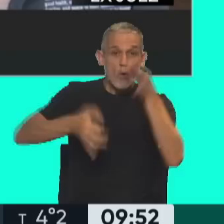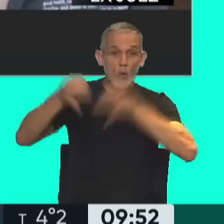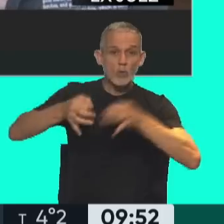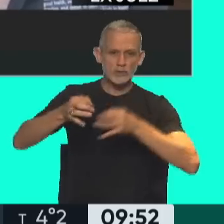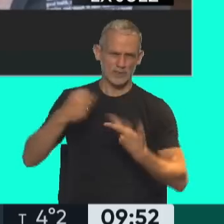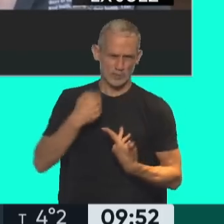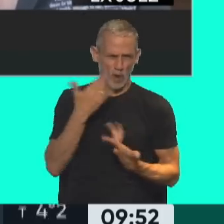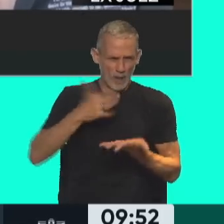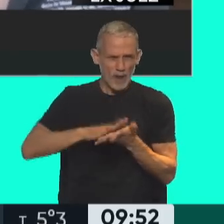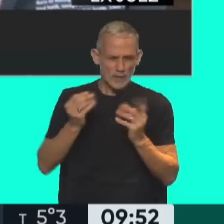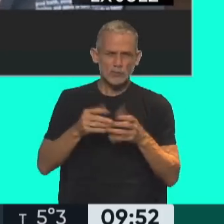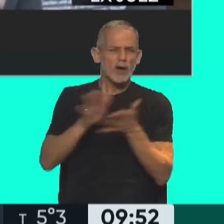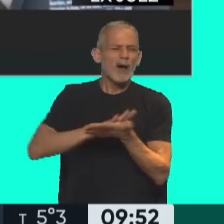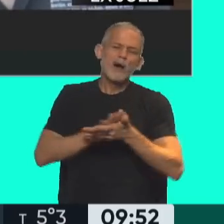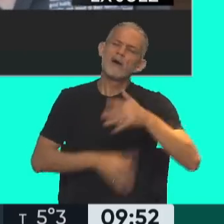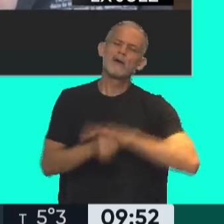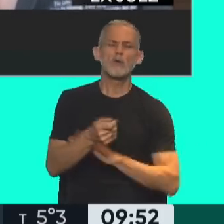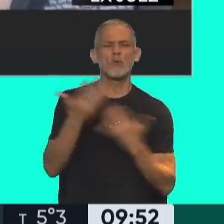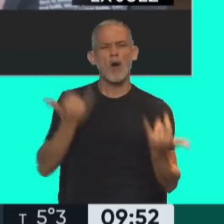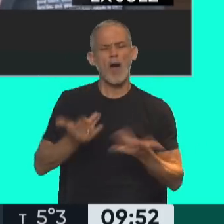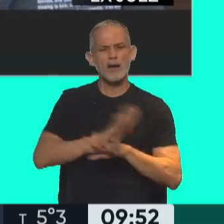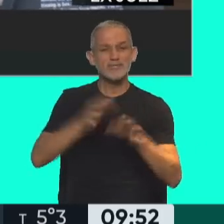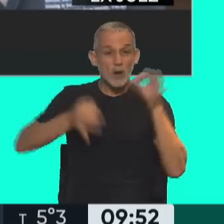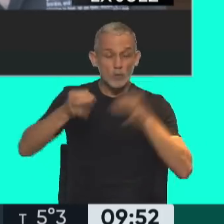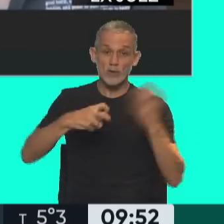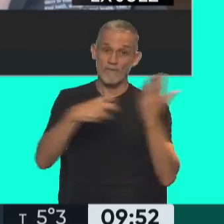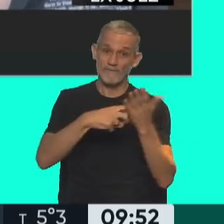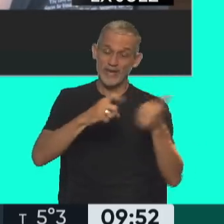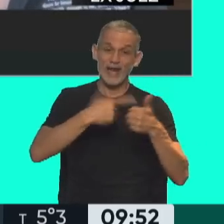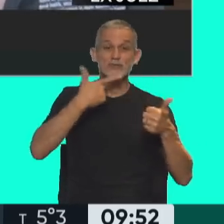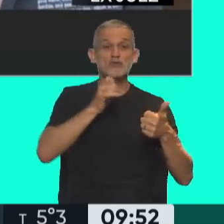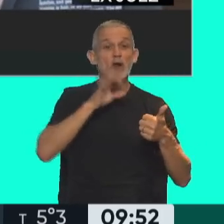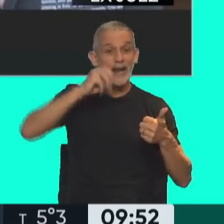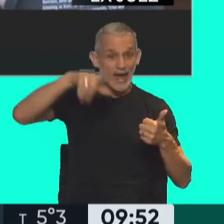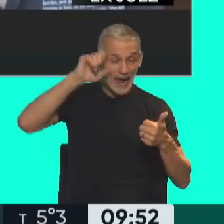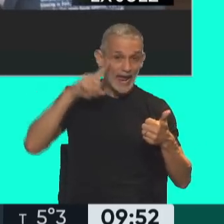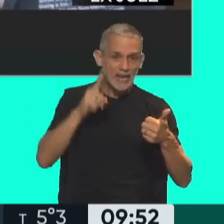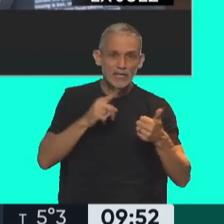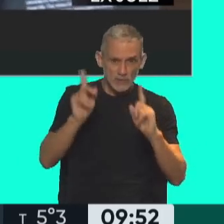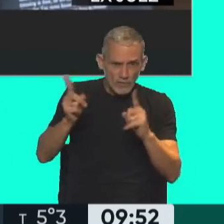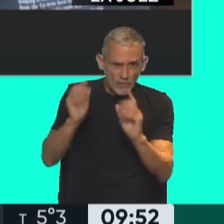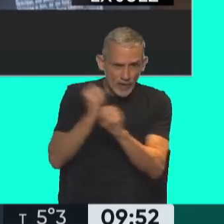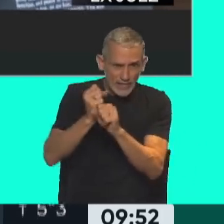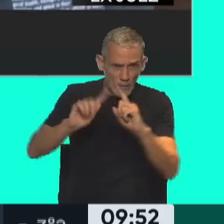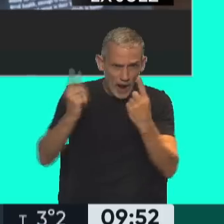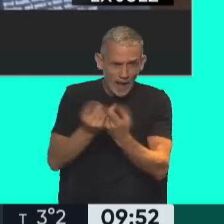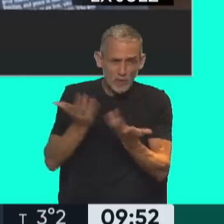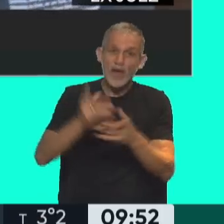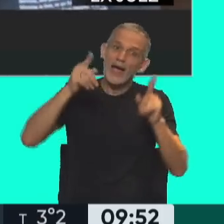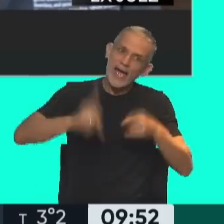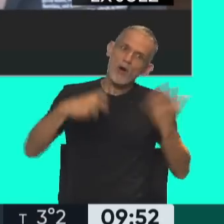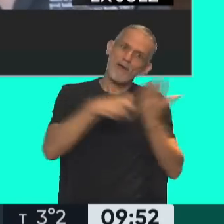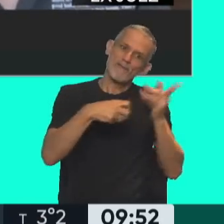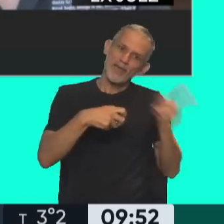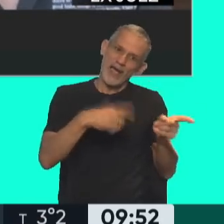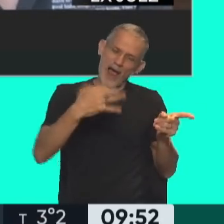cual yo me refería el sector corrupto mencionaba al fiscal carlos stornelli que sigue en su despacho y que junto con el actual fiscal que